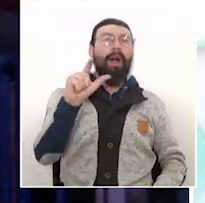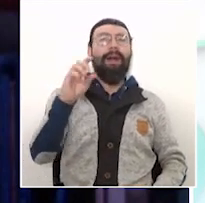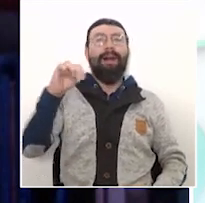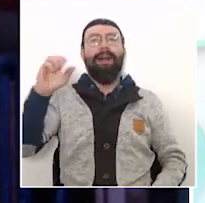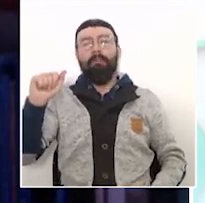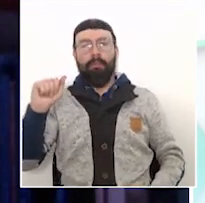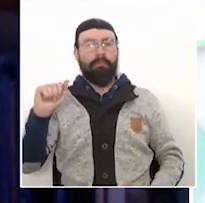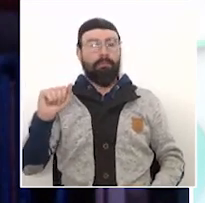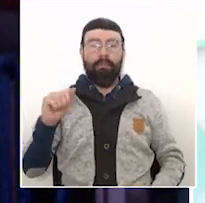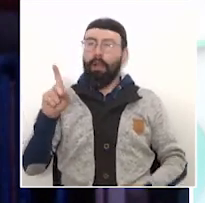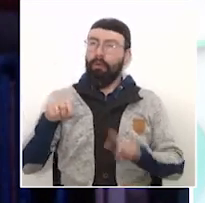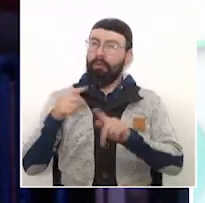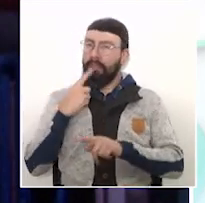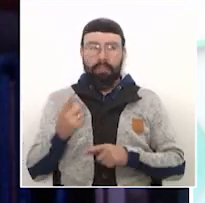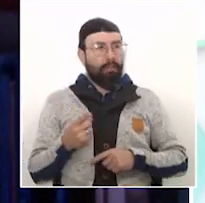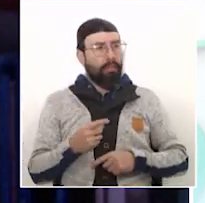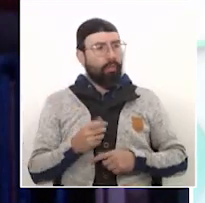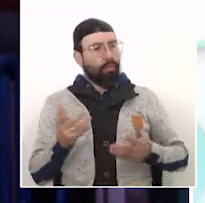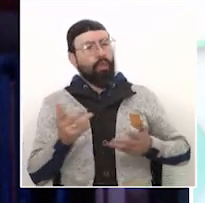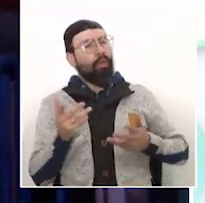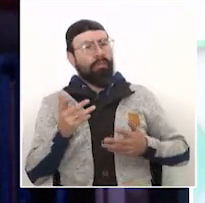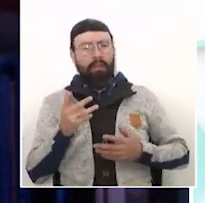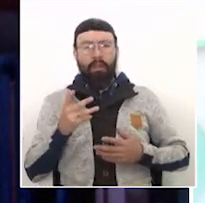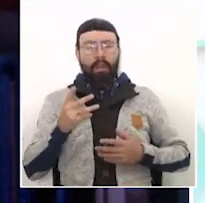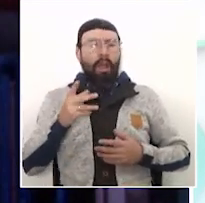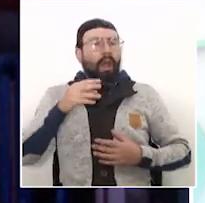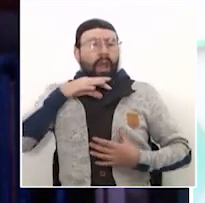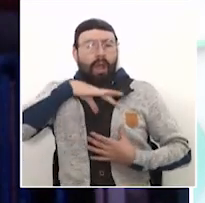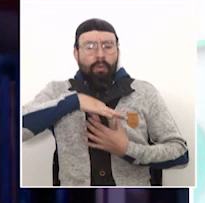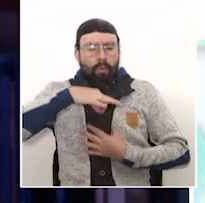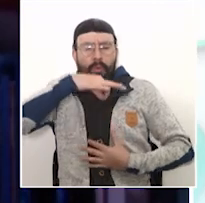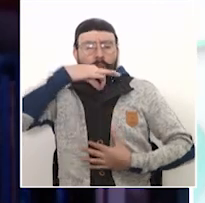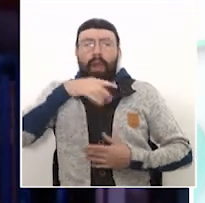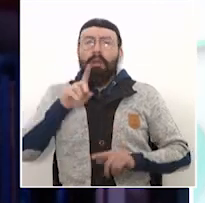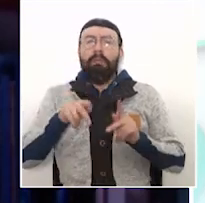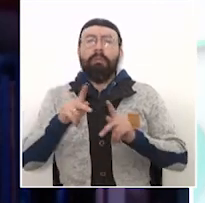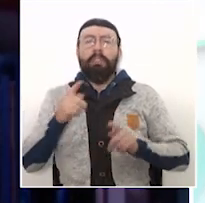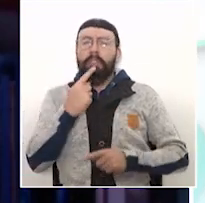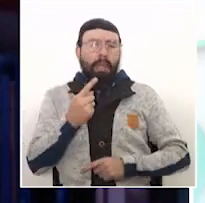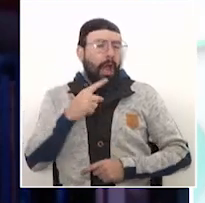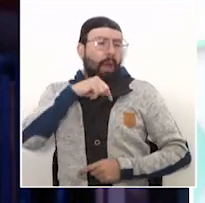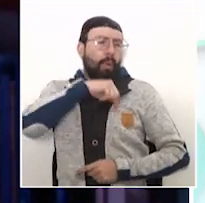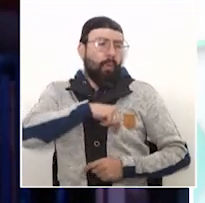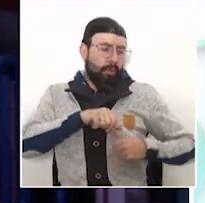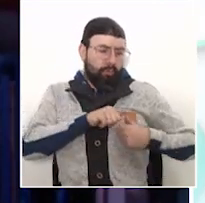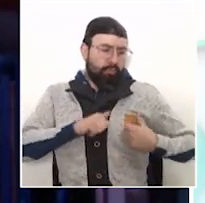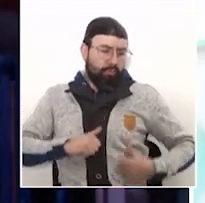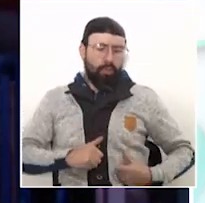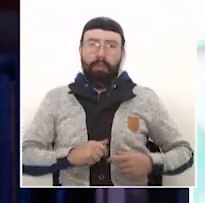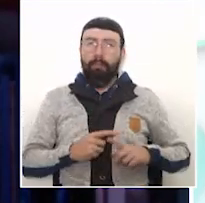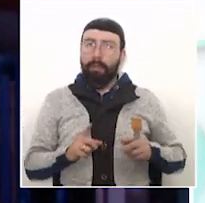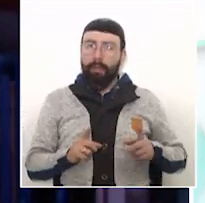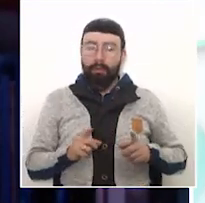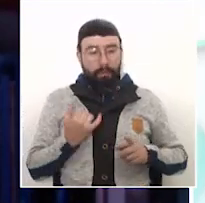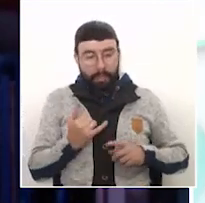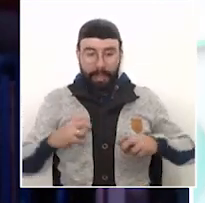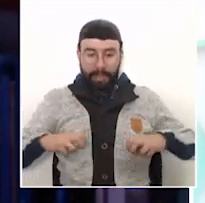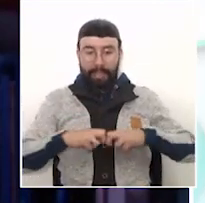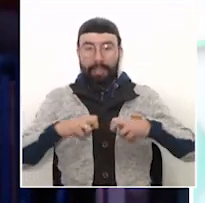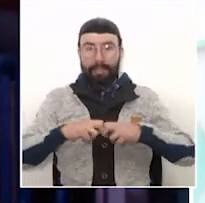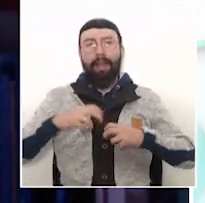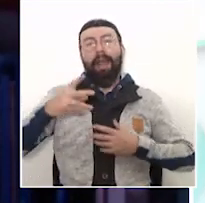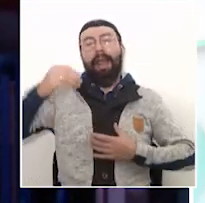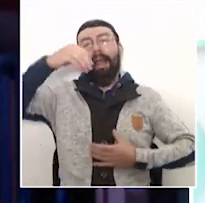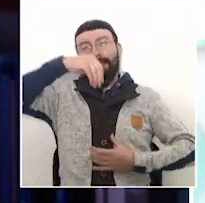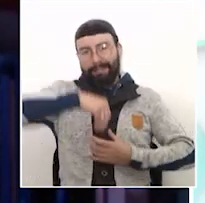a la gente y ellos dicen, acá. Así me ponen la mano aquí en el corazón. En realidad esa energía está dentro de ti dándole